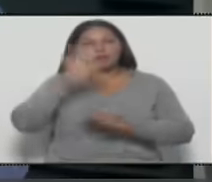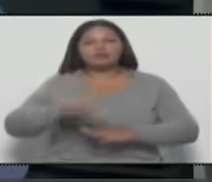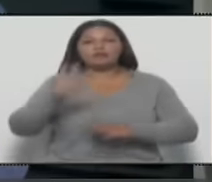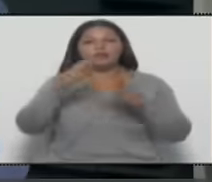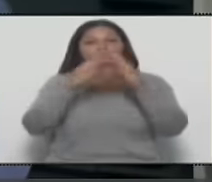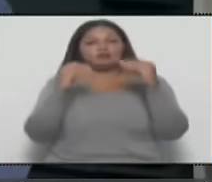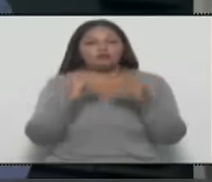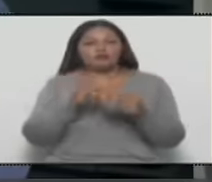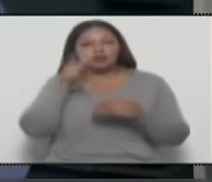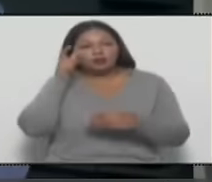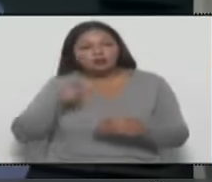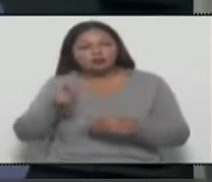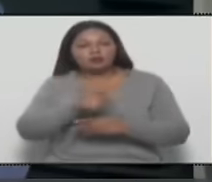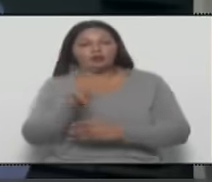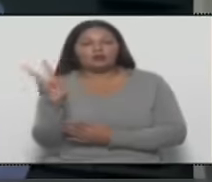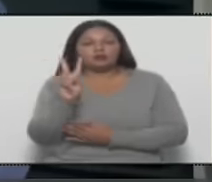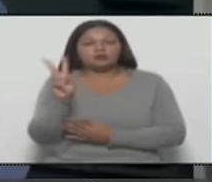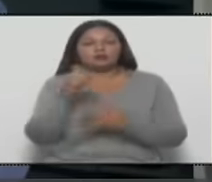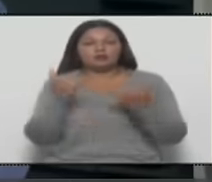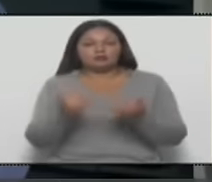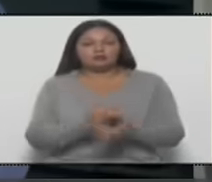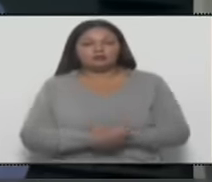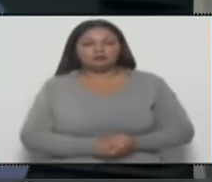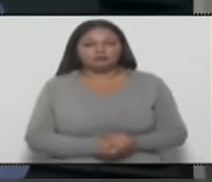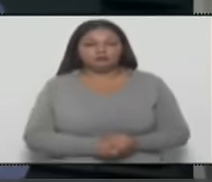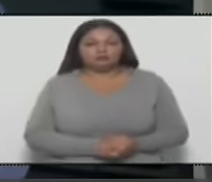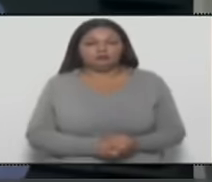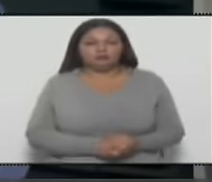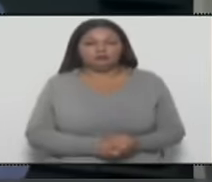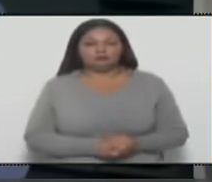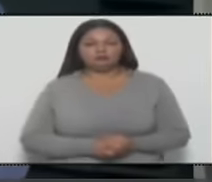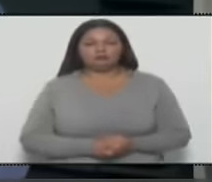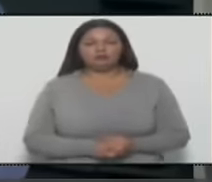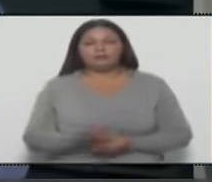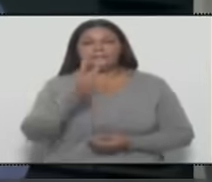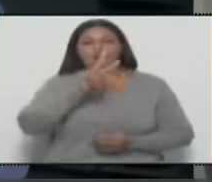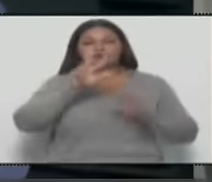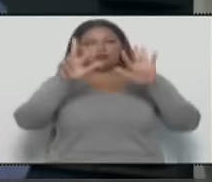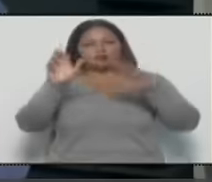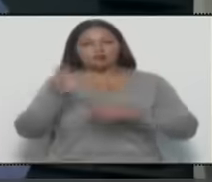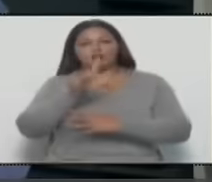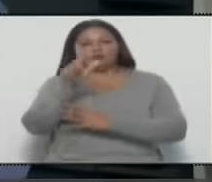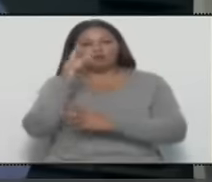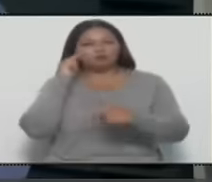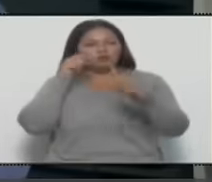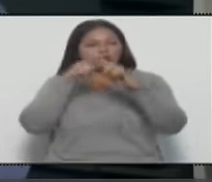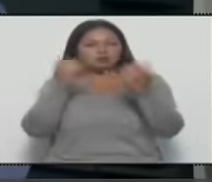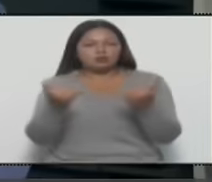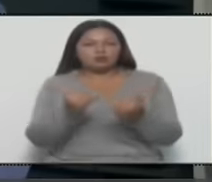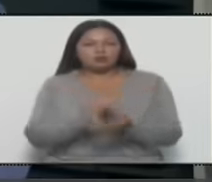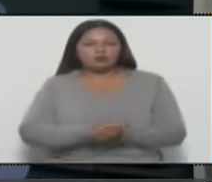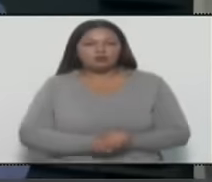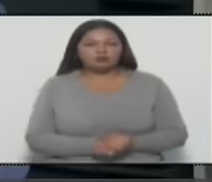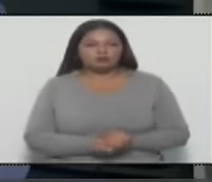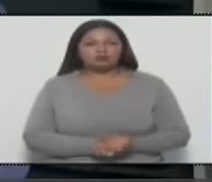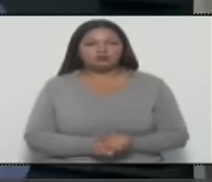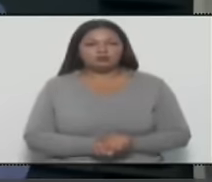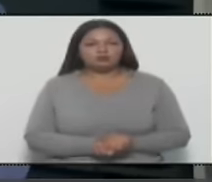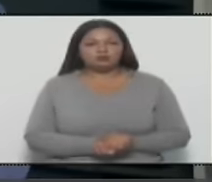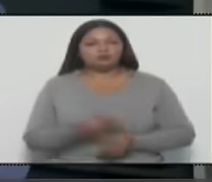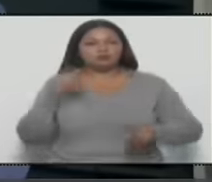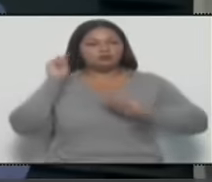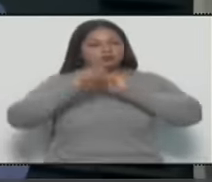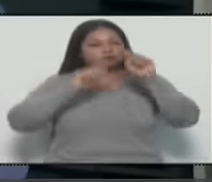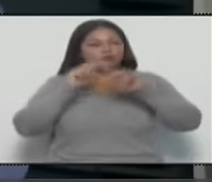días al pueblo de Venezuela. Sí, justamente desde el 28 de julio hemos sido objeto de ciberataques